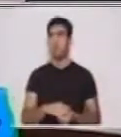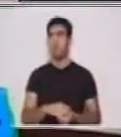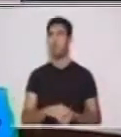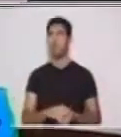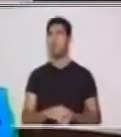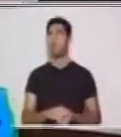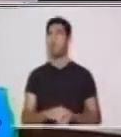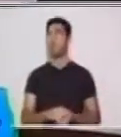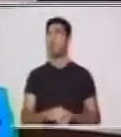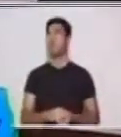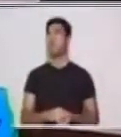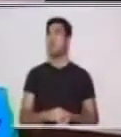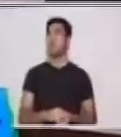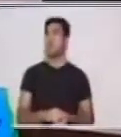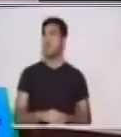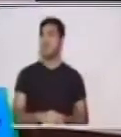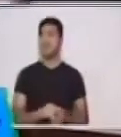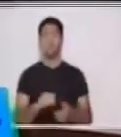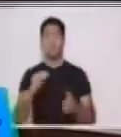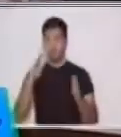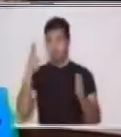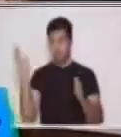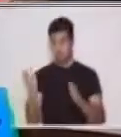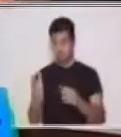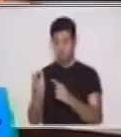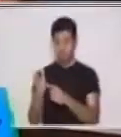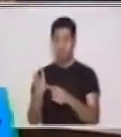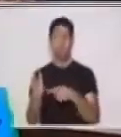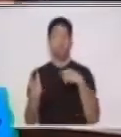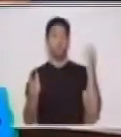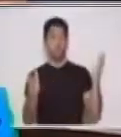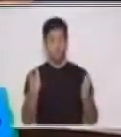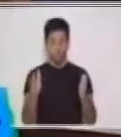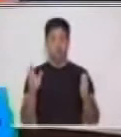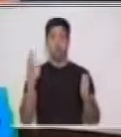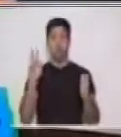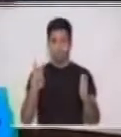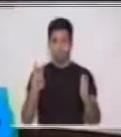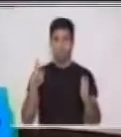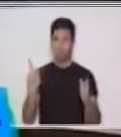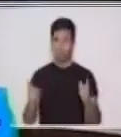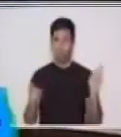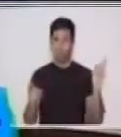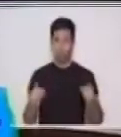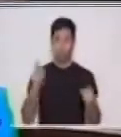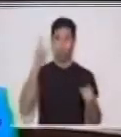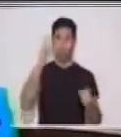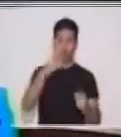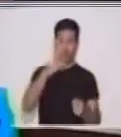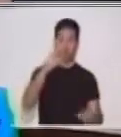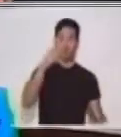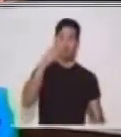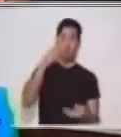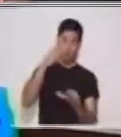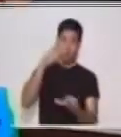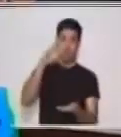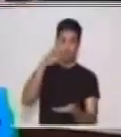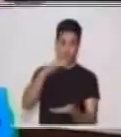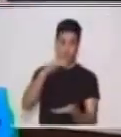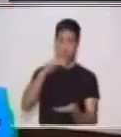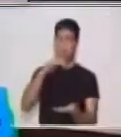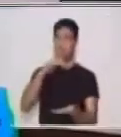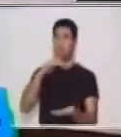esta es otra cara. Las que tenemos aquí a los lados también es otra cara, pero tenemos una de este lado y otra de este